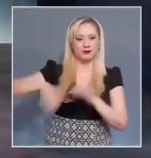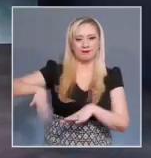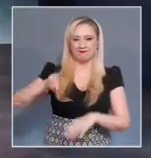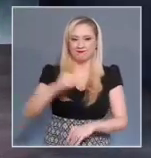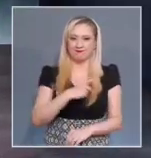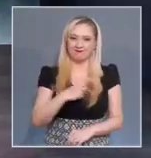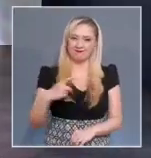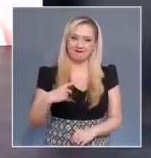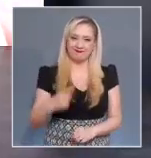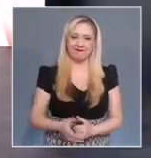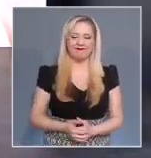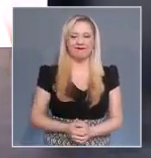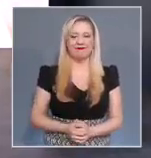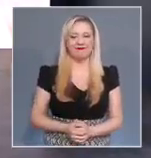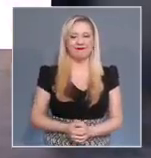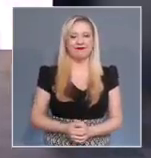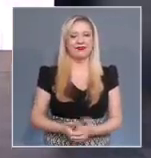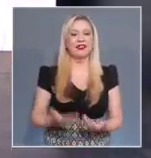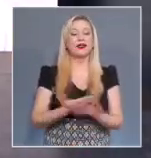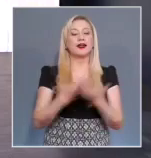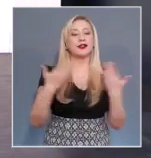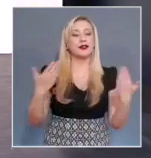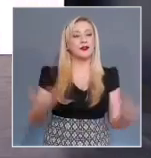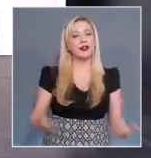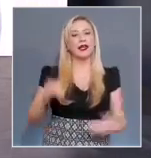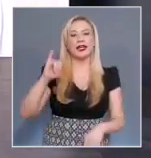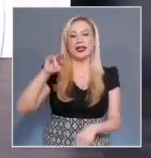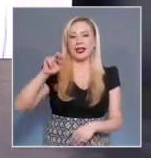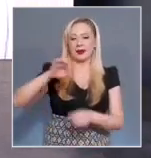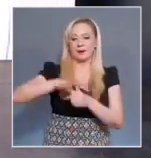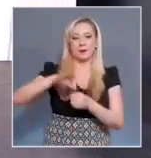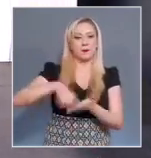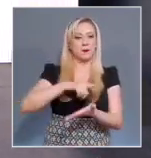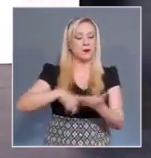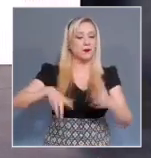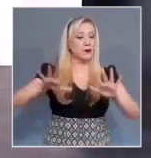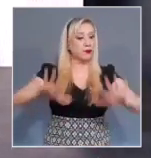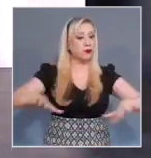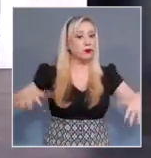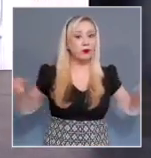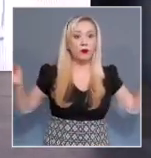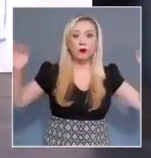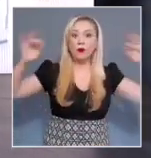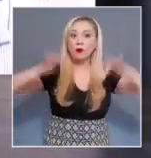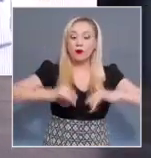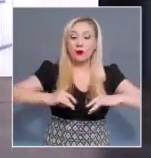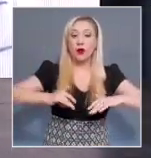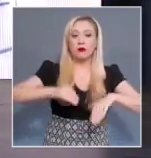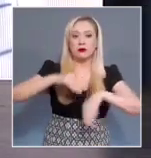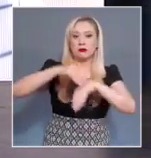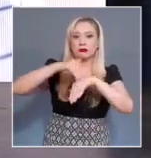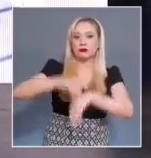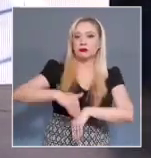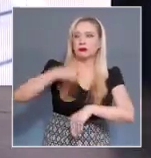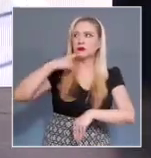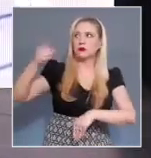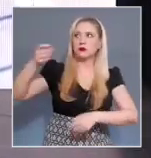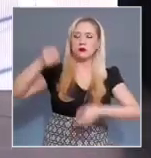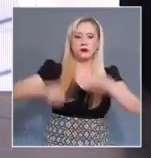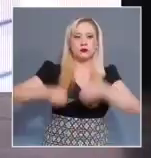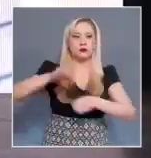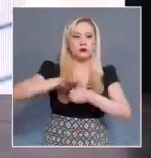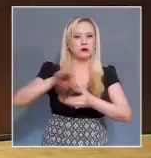Y durante la sesión extraordinaria del INE, el Consejo General acató una sentencia del Tribunal Electoral en materia de licencias de